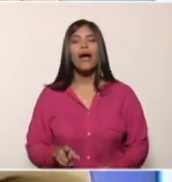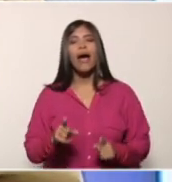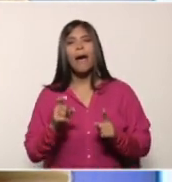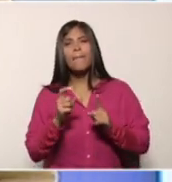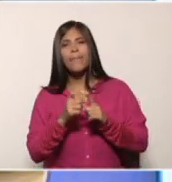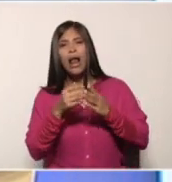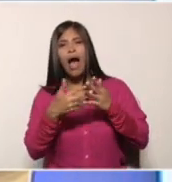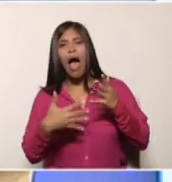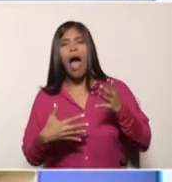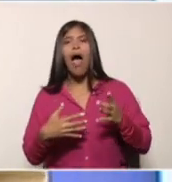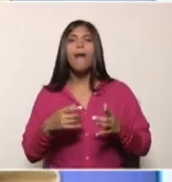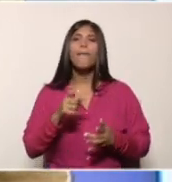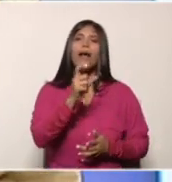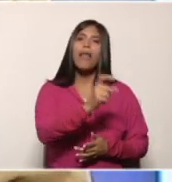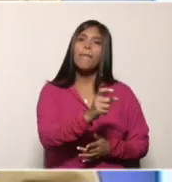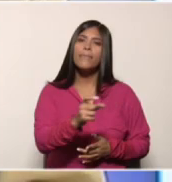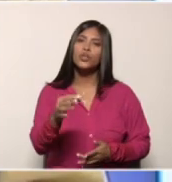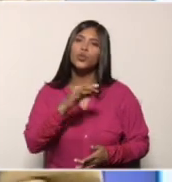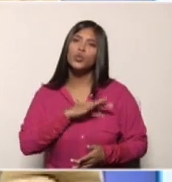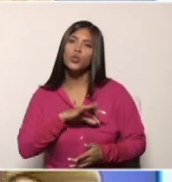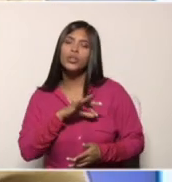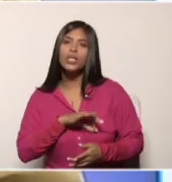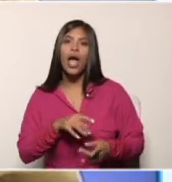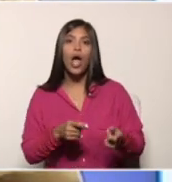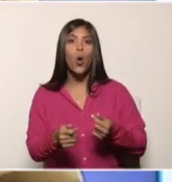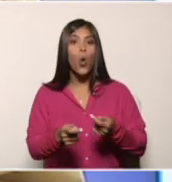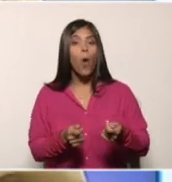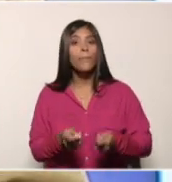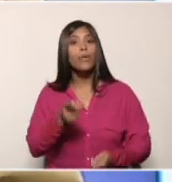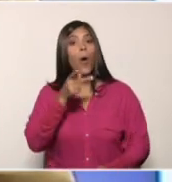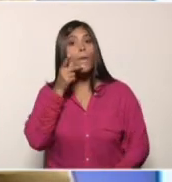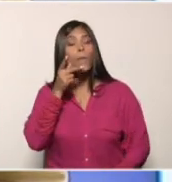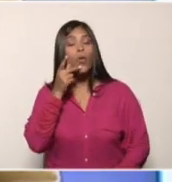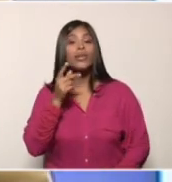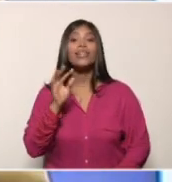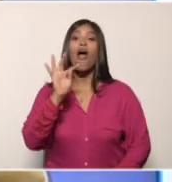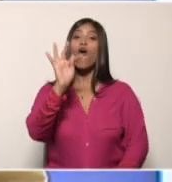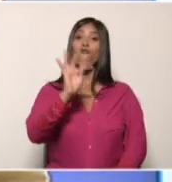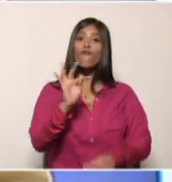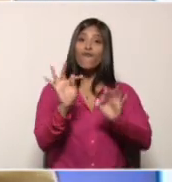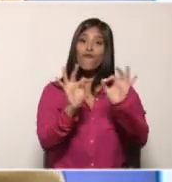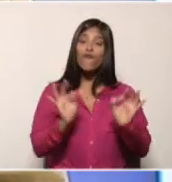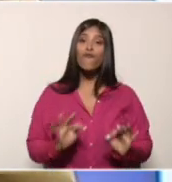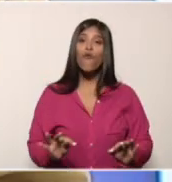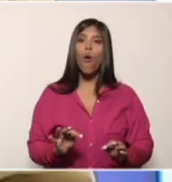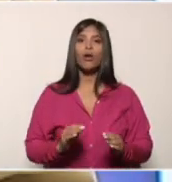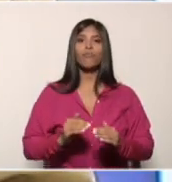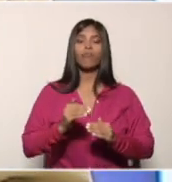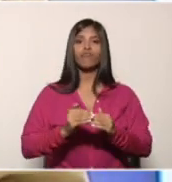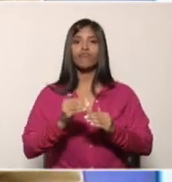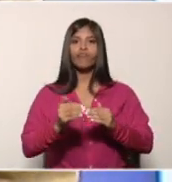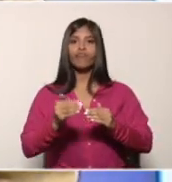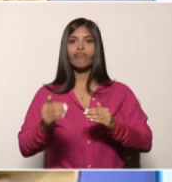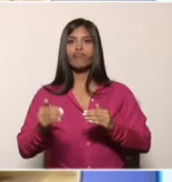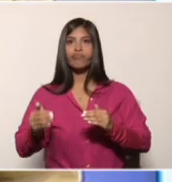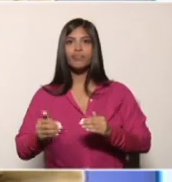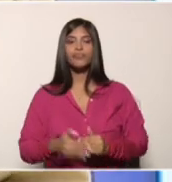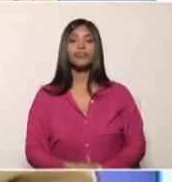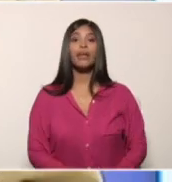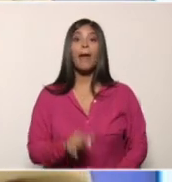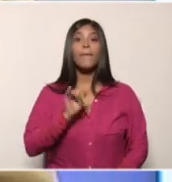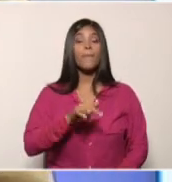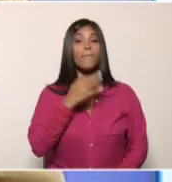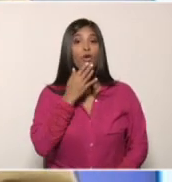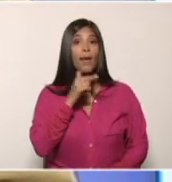narrativa, bien sea social, económica, política, en forma de secuencia. ¿Qué quiere decir la secuencia? Que esta